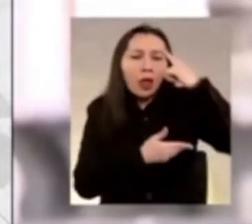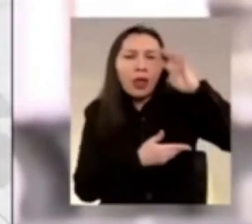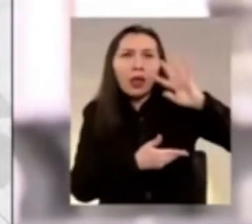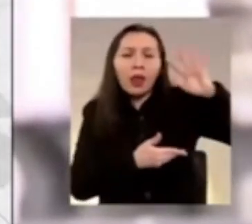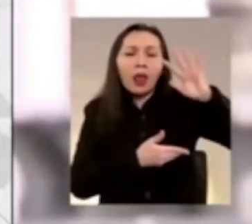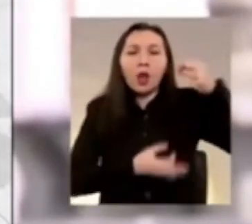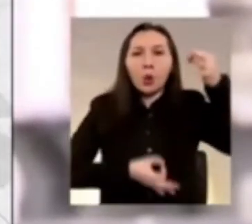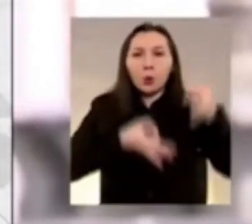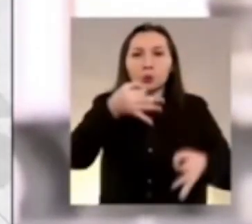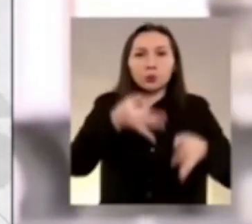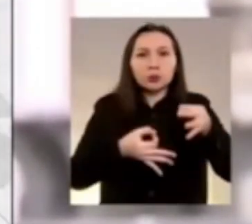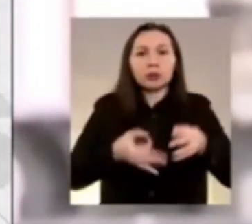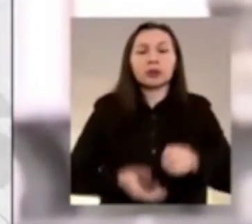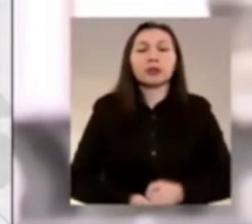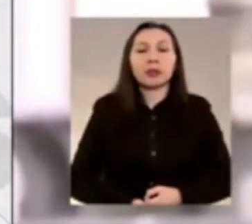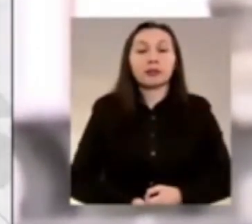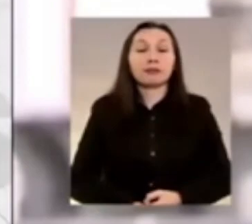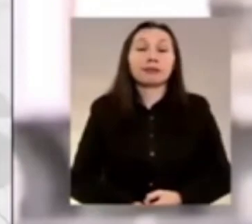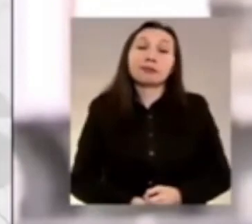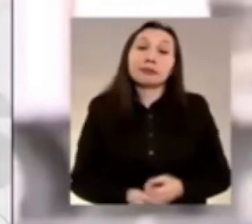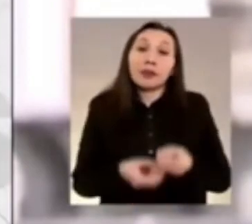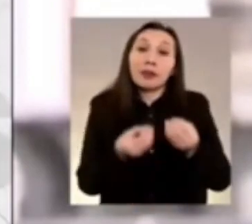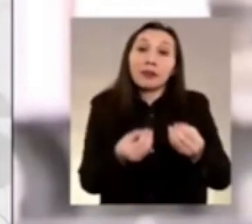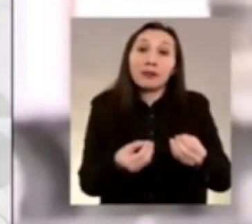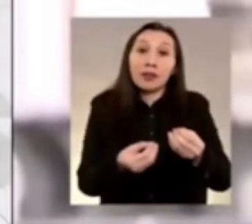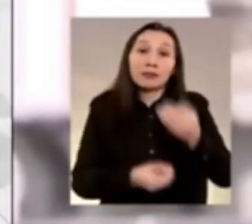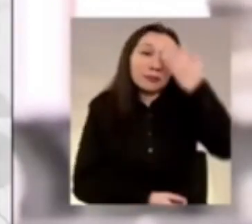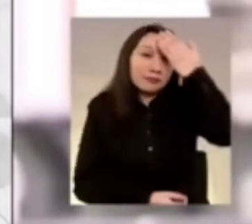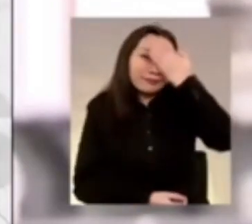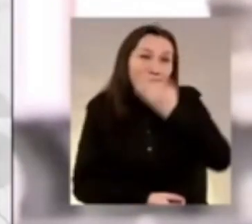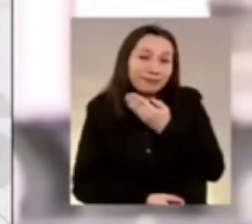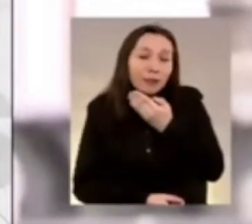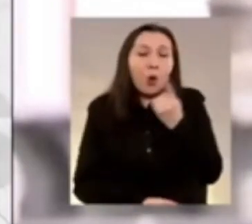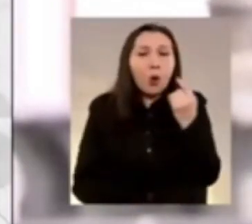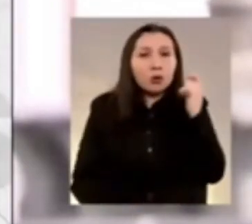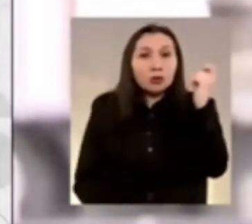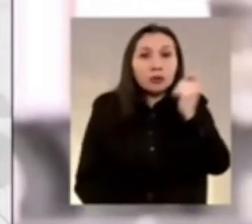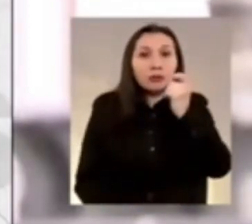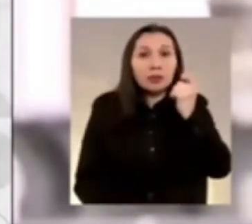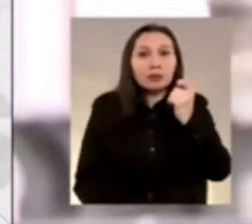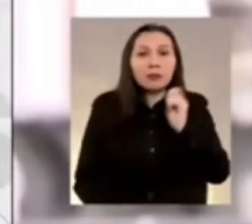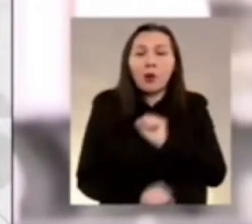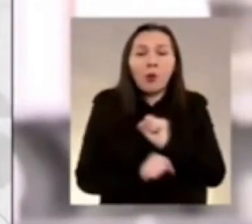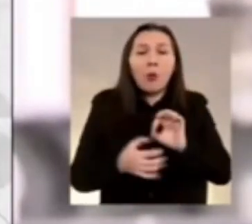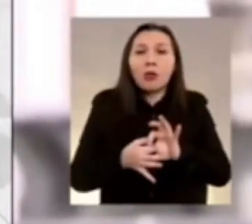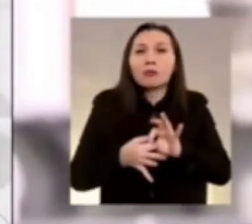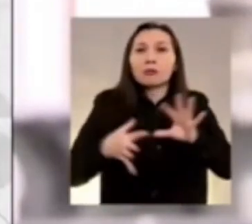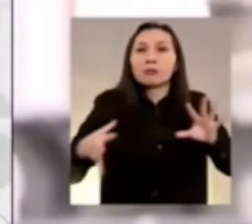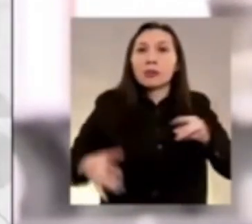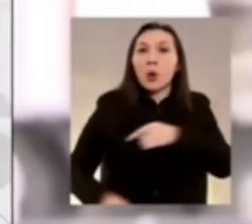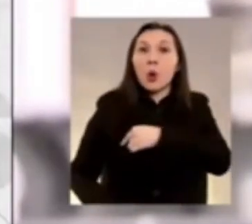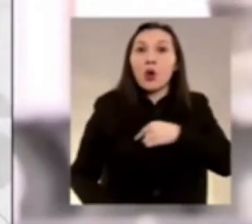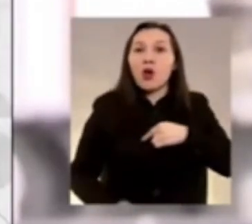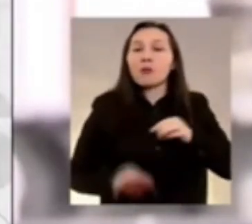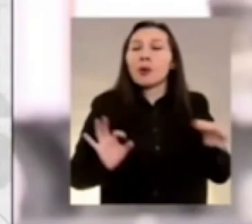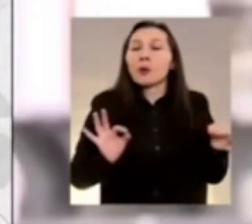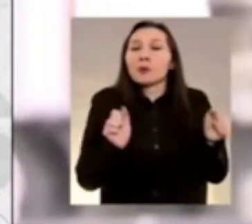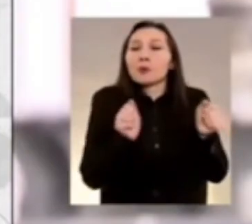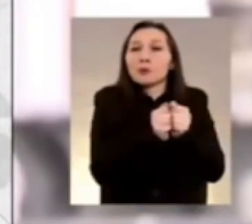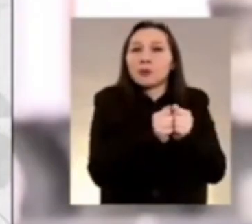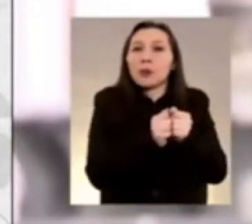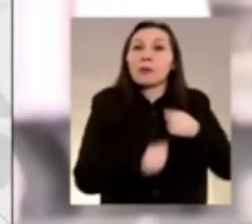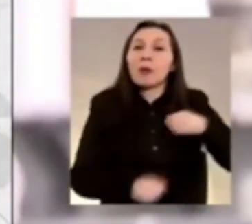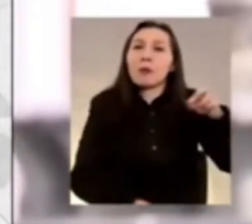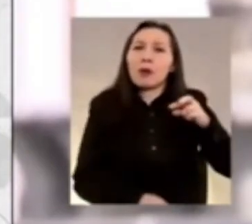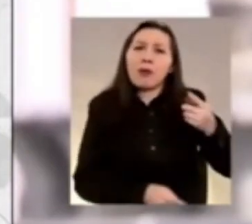de justicia. Si bien ese negro 11 de septiembre es inseparable de su nombre, mi padre tuvo